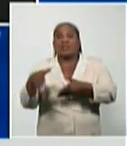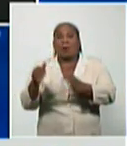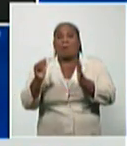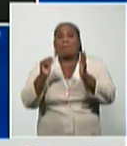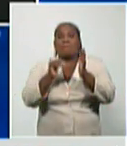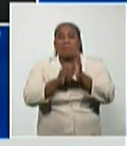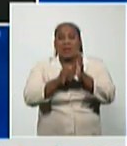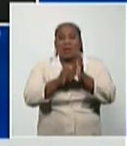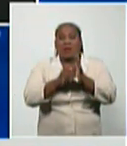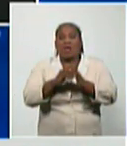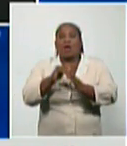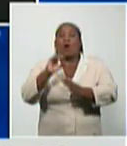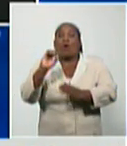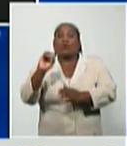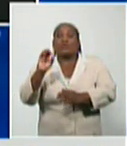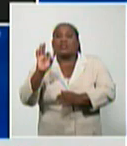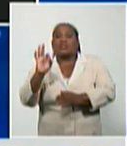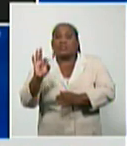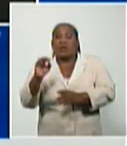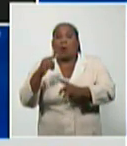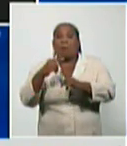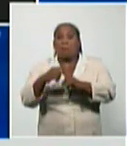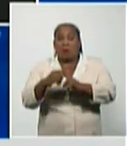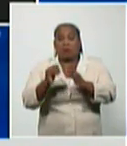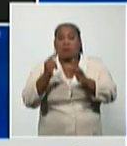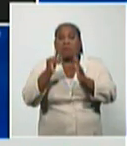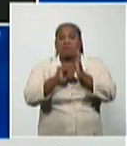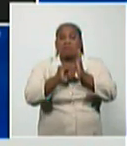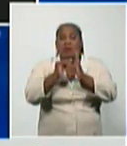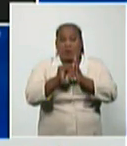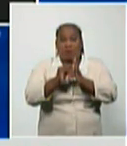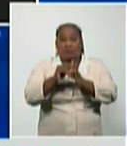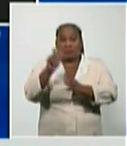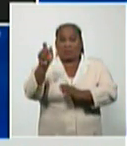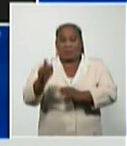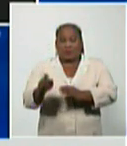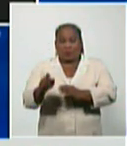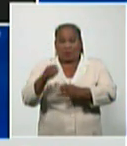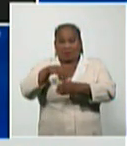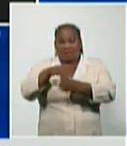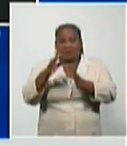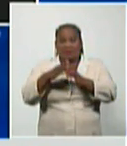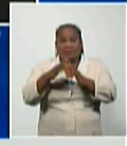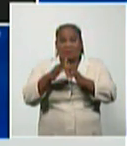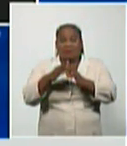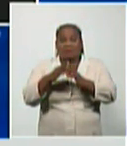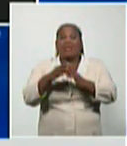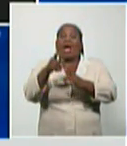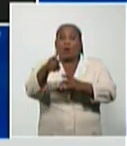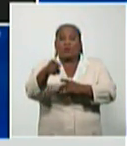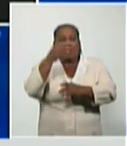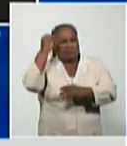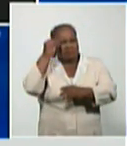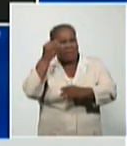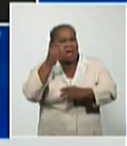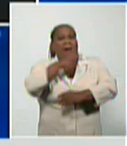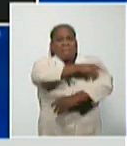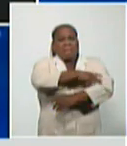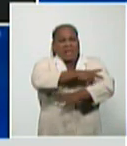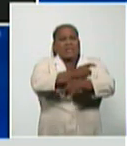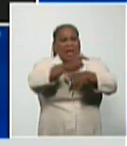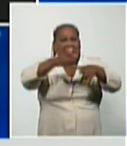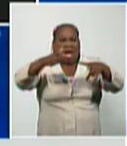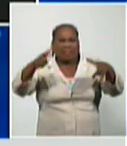1.085 por millón de habitantes. Usted dirá, bueno, es que son los países más grandes. No, es que precisamente las tasas, el análisis por millón de